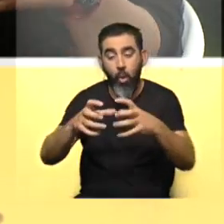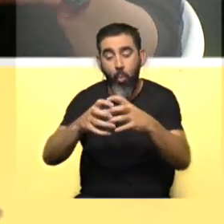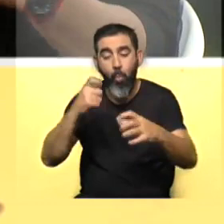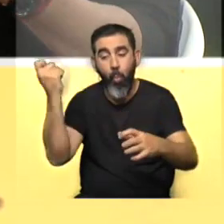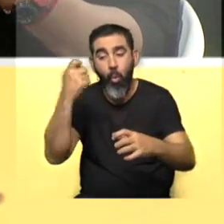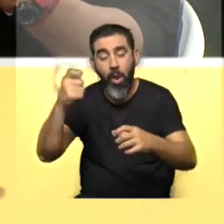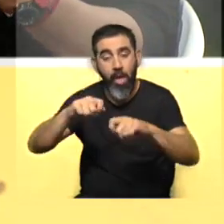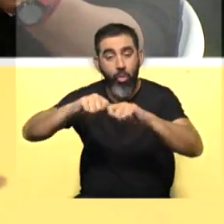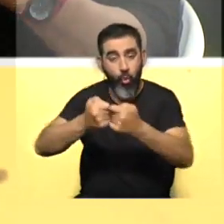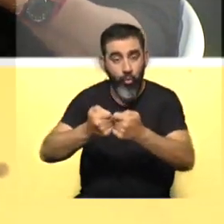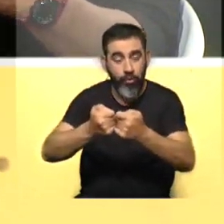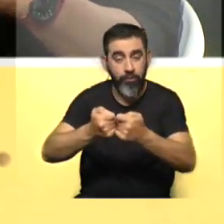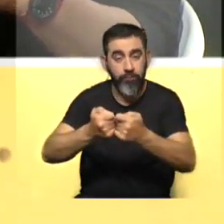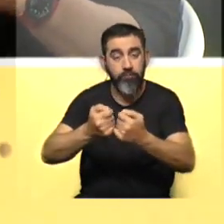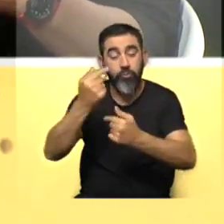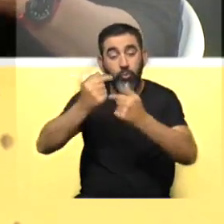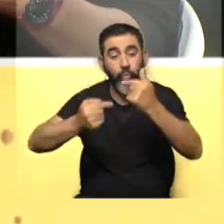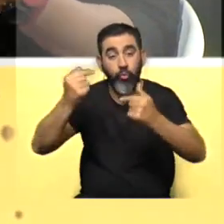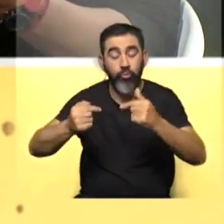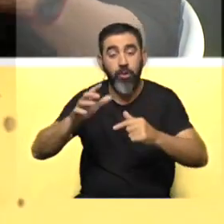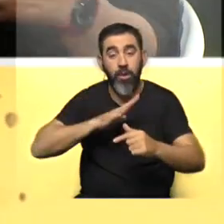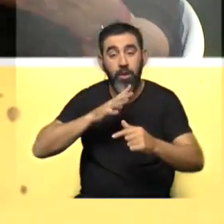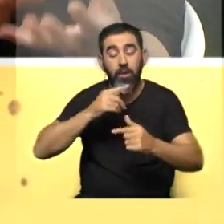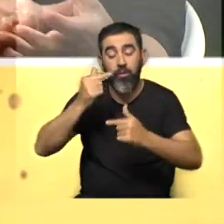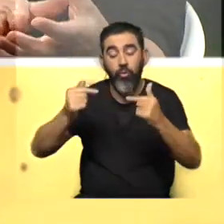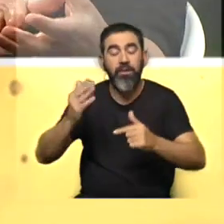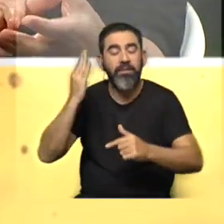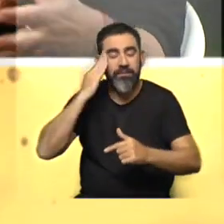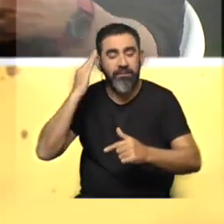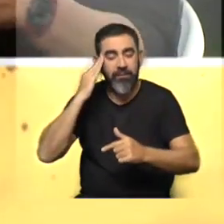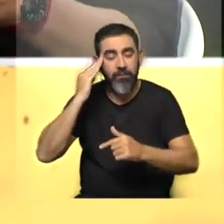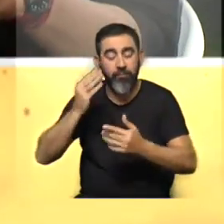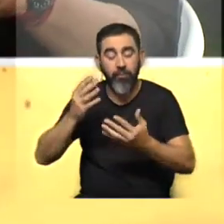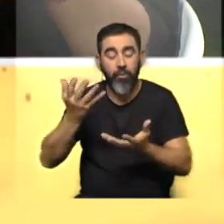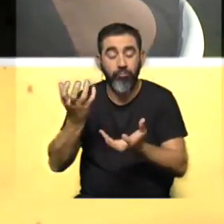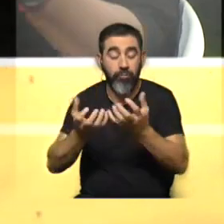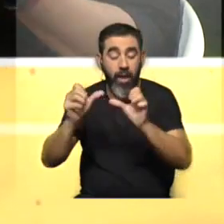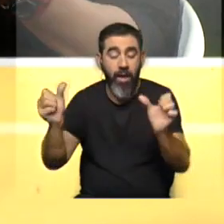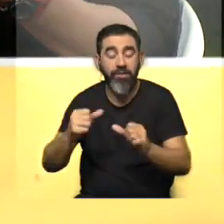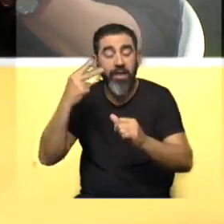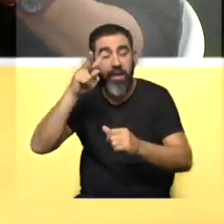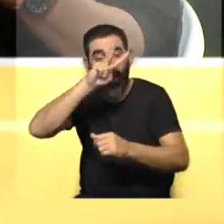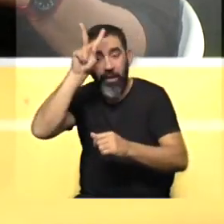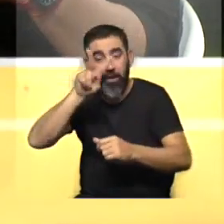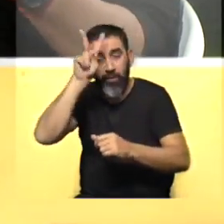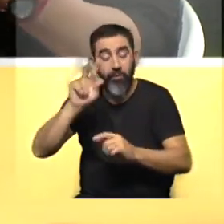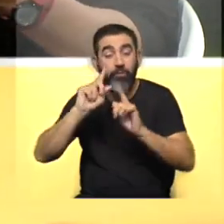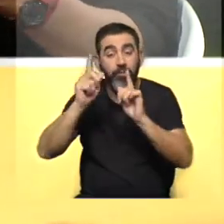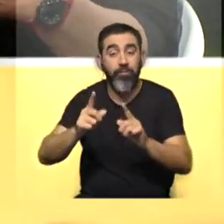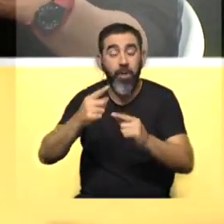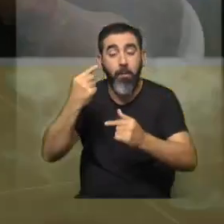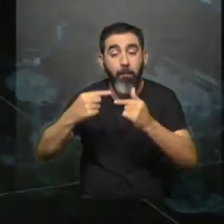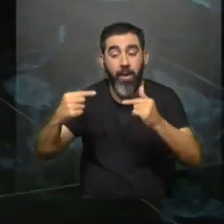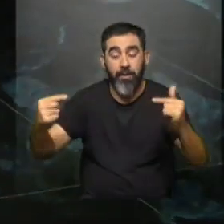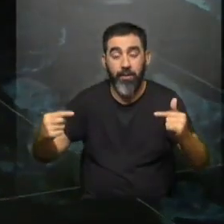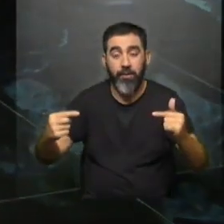partida, instrumentos, objetos que sabemos que son de manufactura indígena. Y a su vez dataciones sobre materia